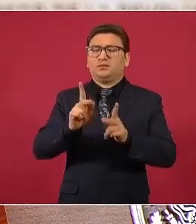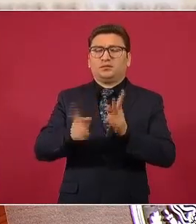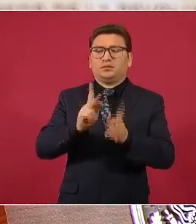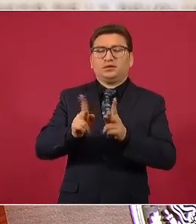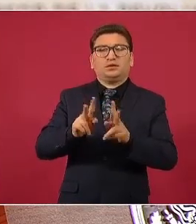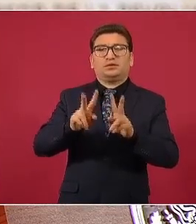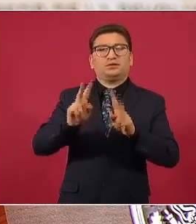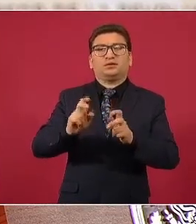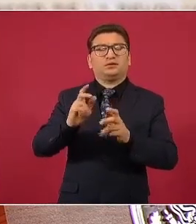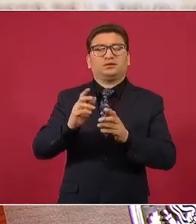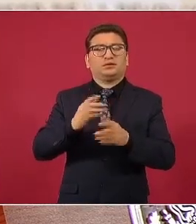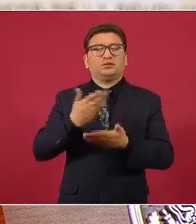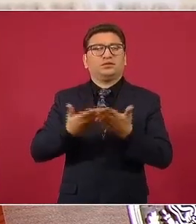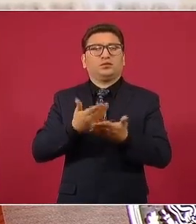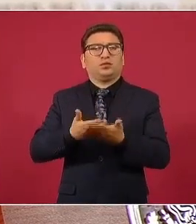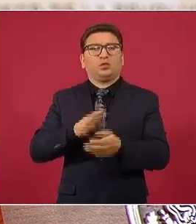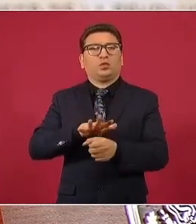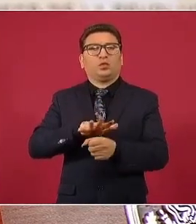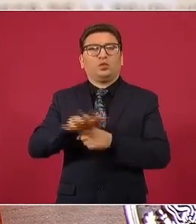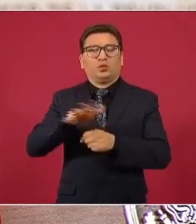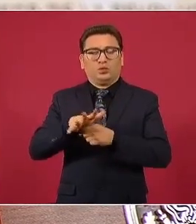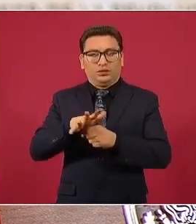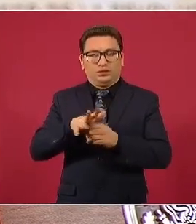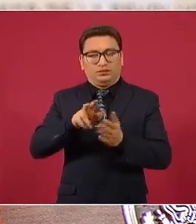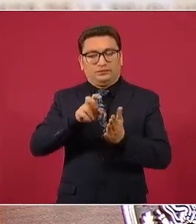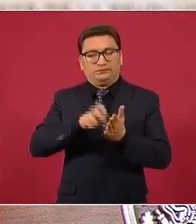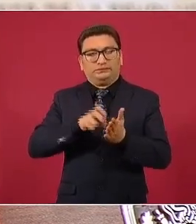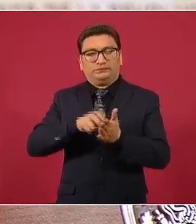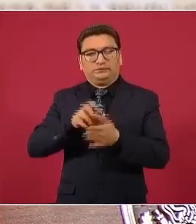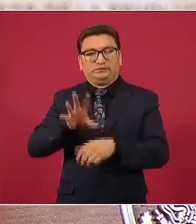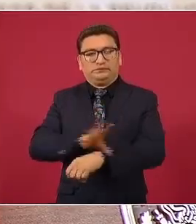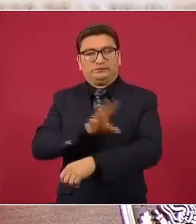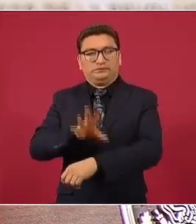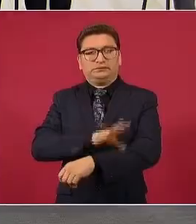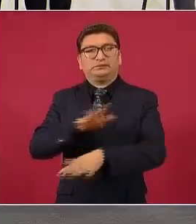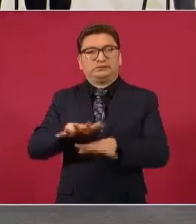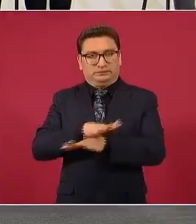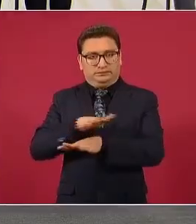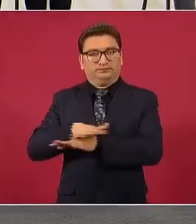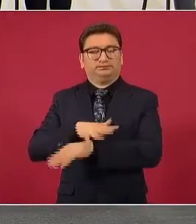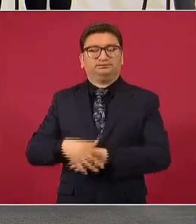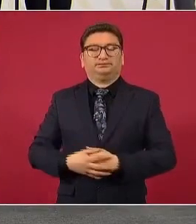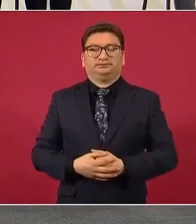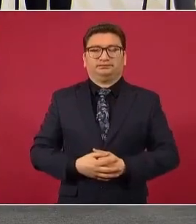iniciativa de reforma eléctrica,